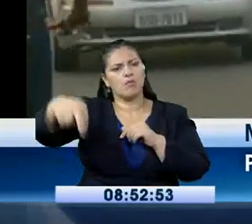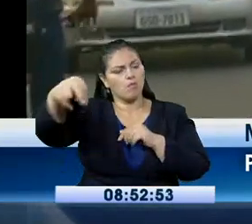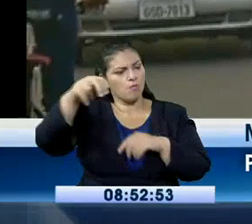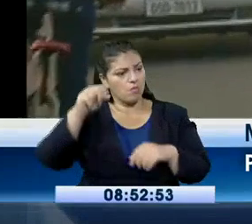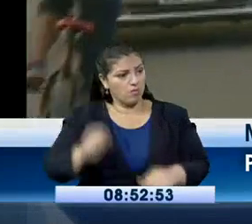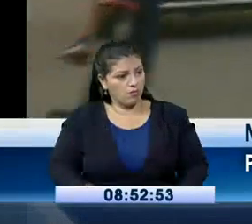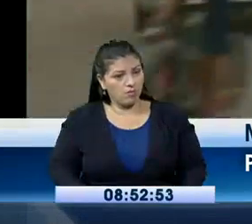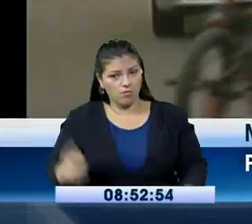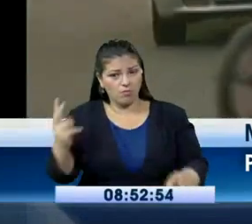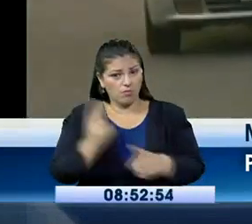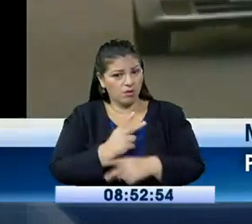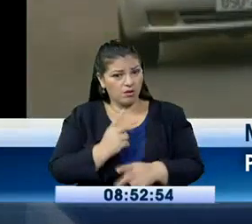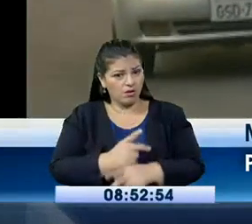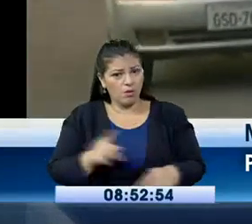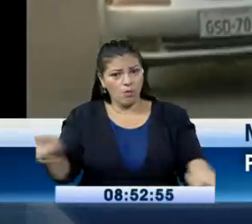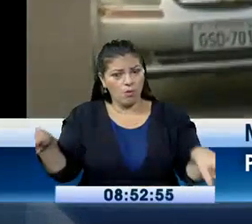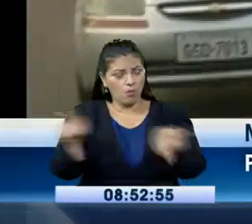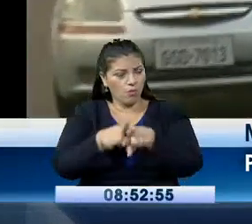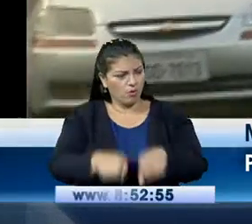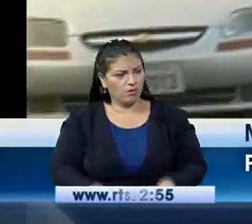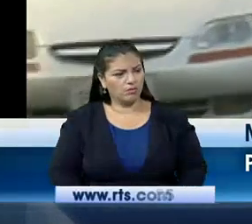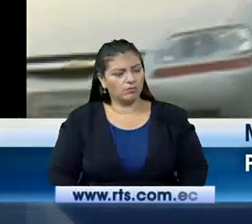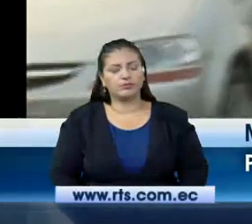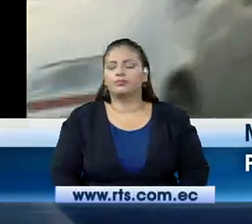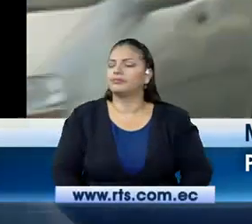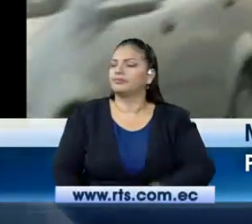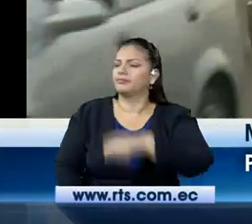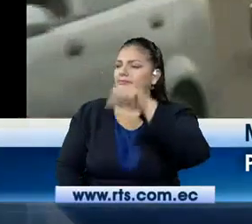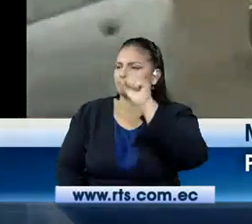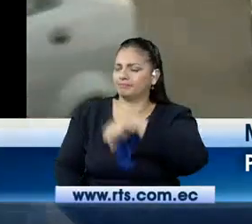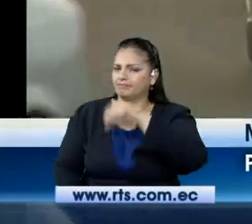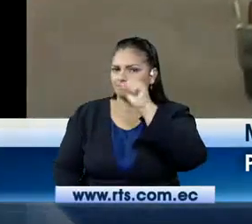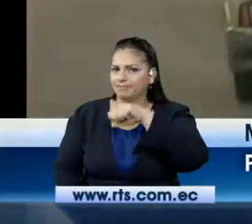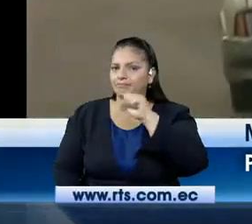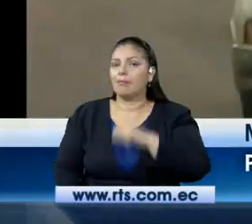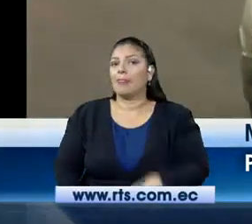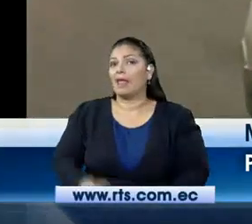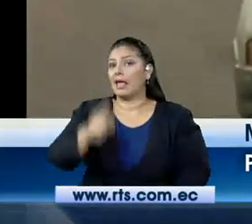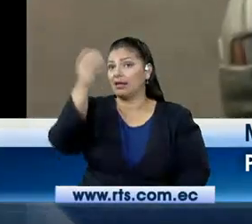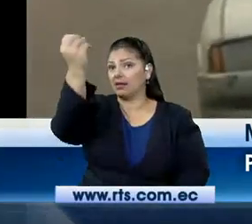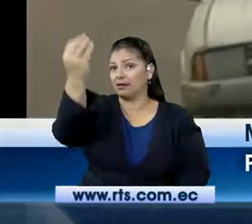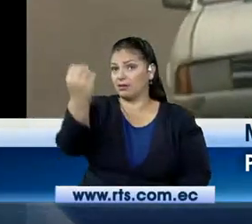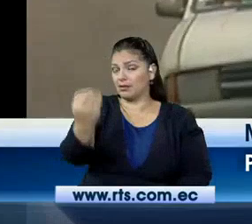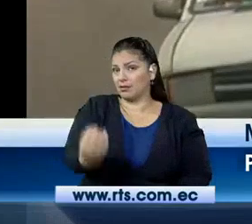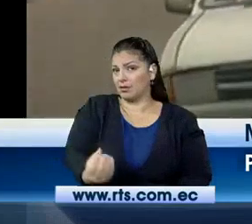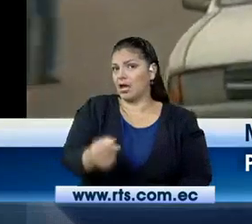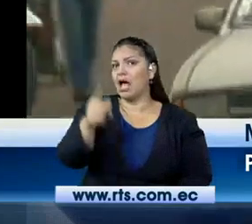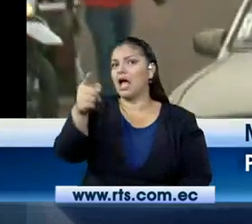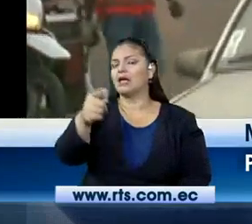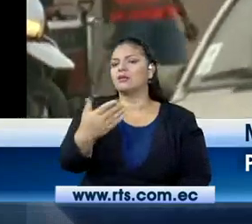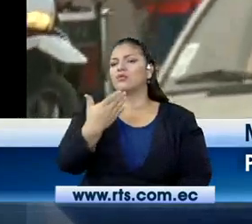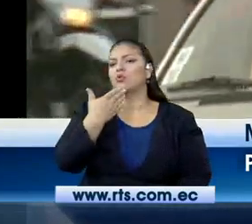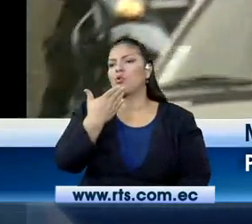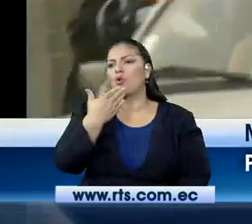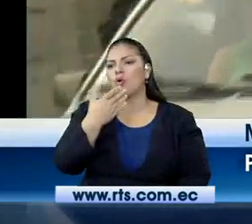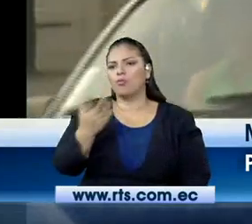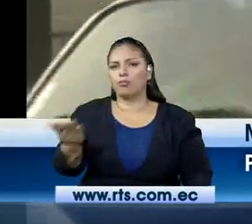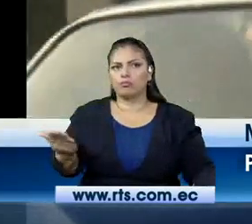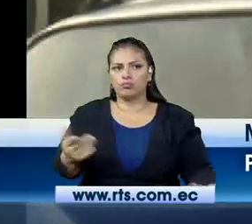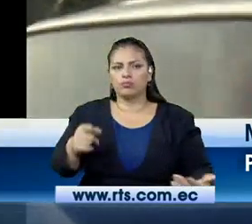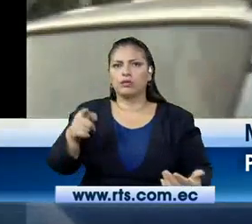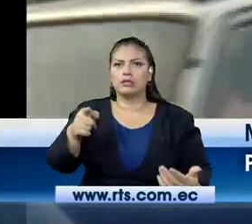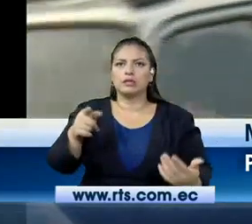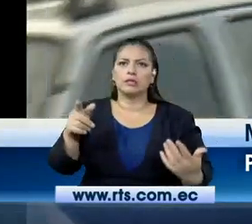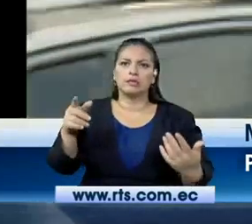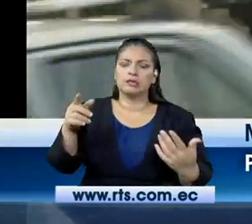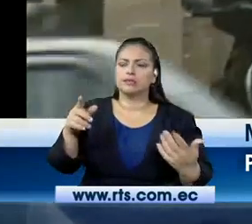para los que van a girar a la derecha y no pueden cruzar. Es verdad que la situación del semáforo que está aquí tiene doble sentido de circulación, directa y circulación